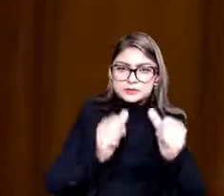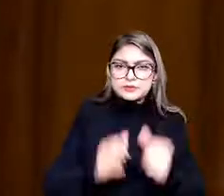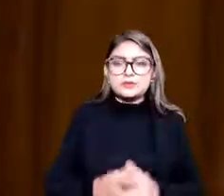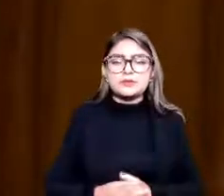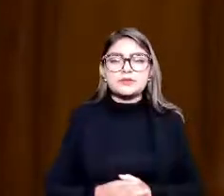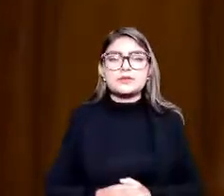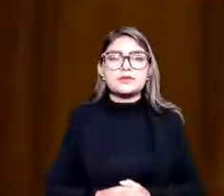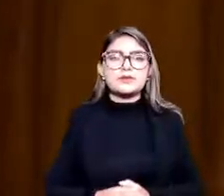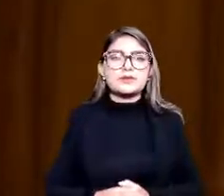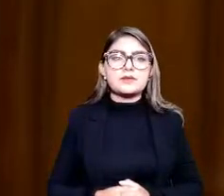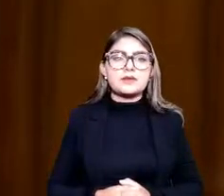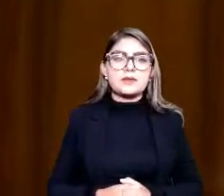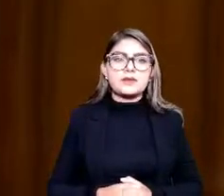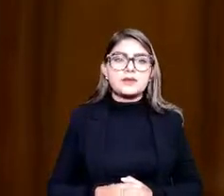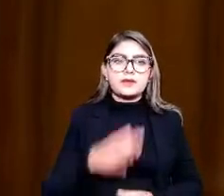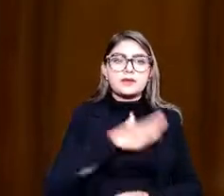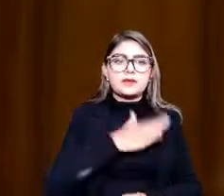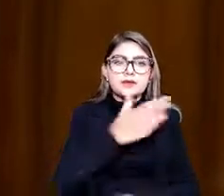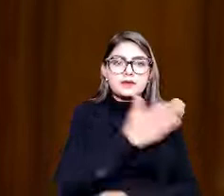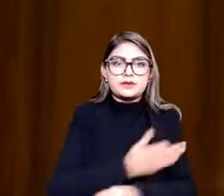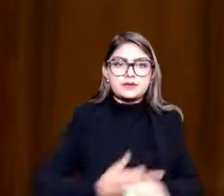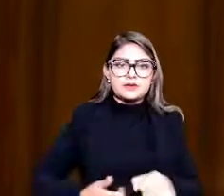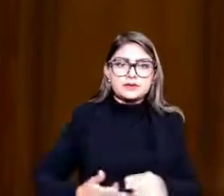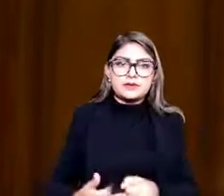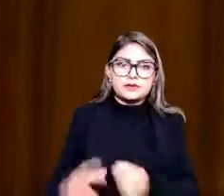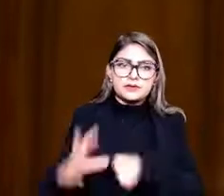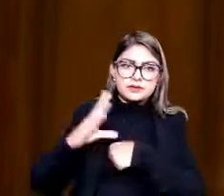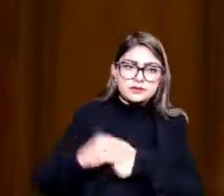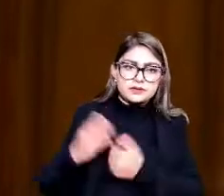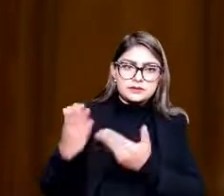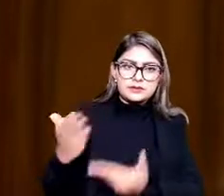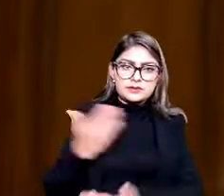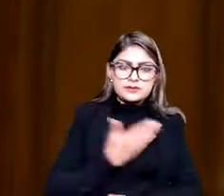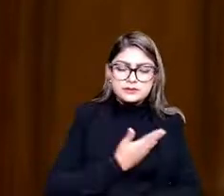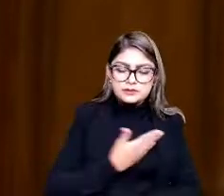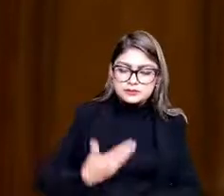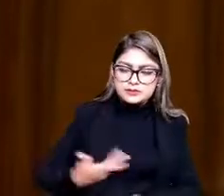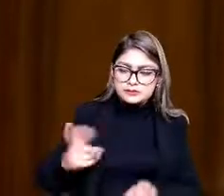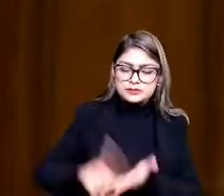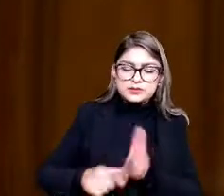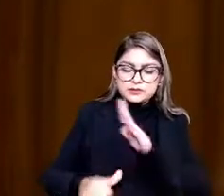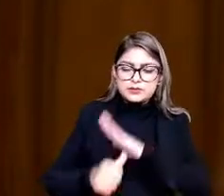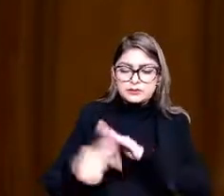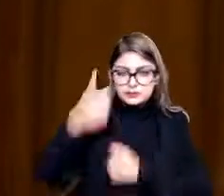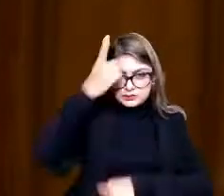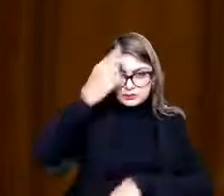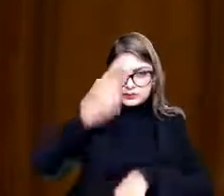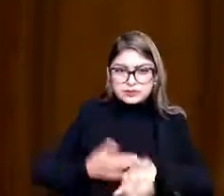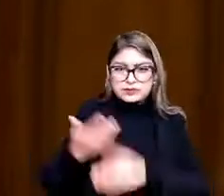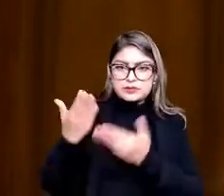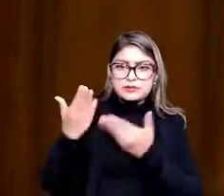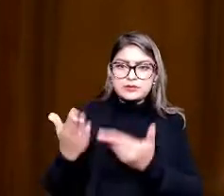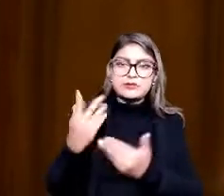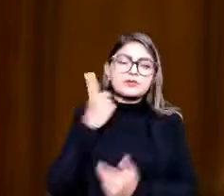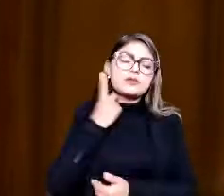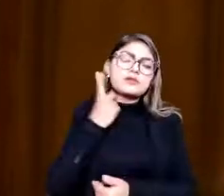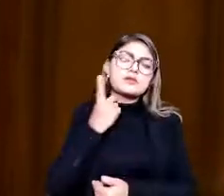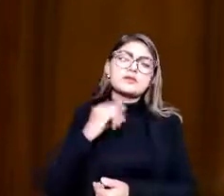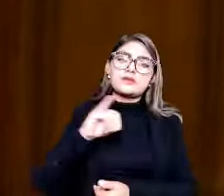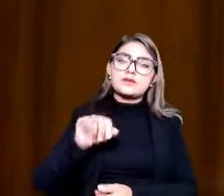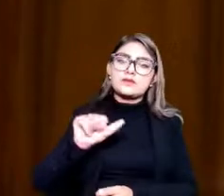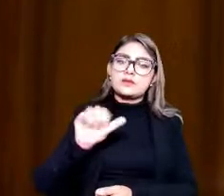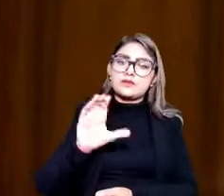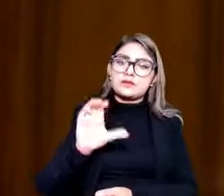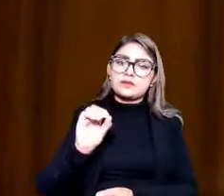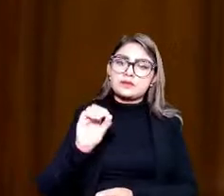Buenas tardes. Con la venia del presidente de la mesa directiva, diputado Enrique Jacob Rocha, miembros de esta